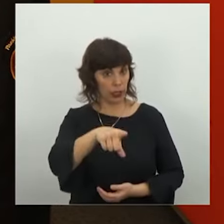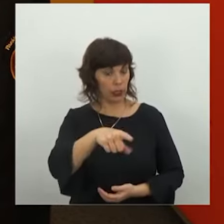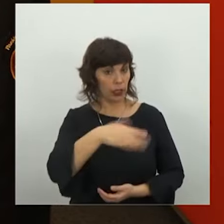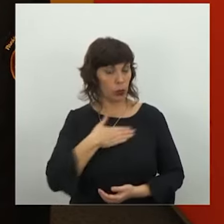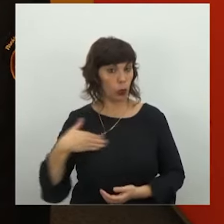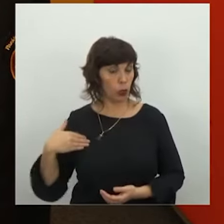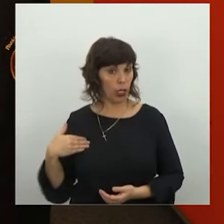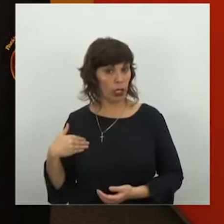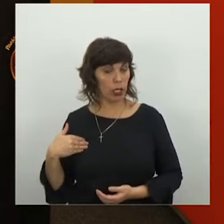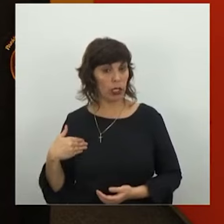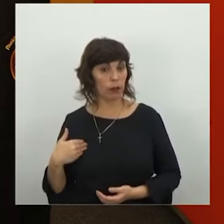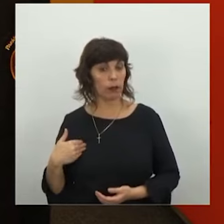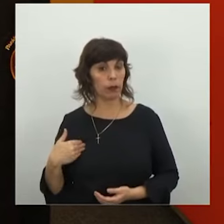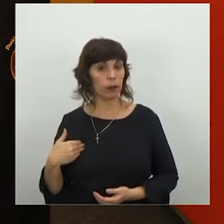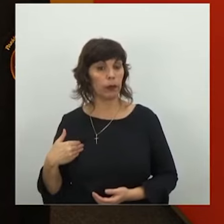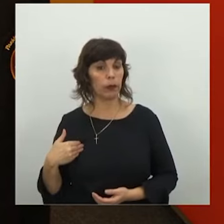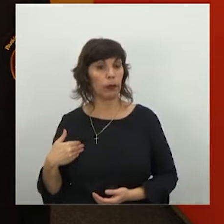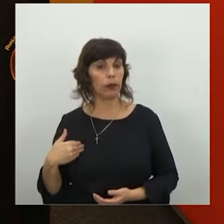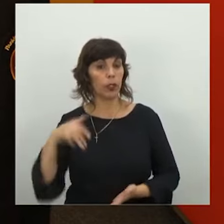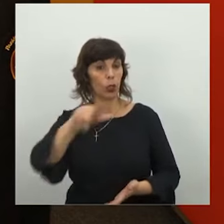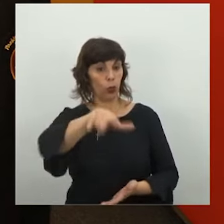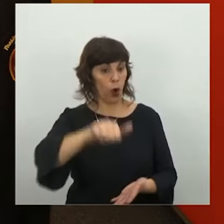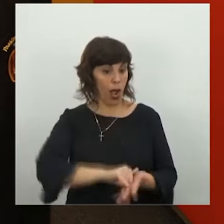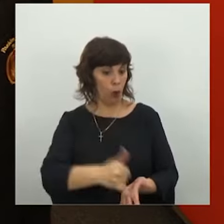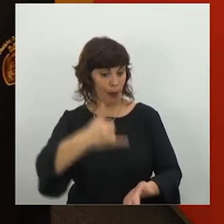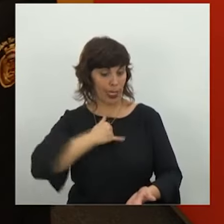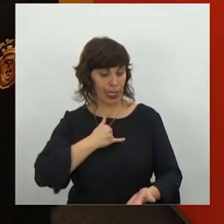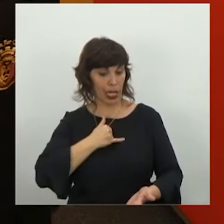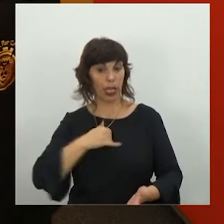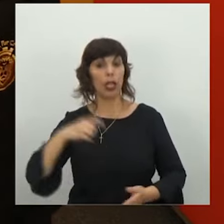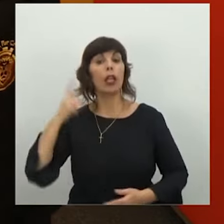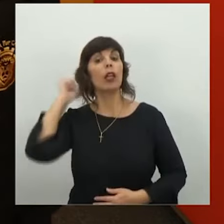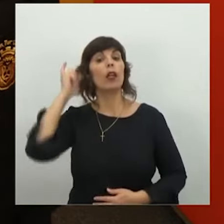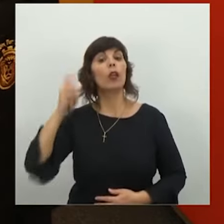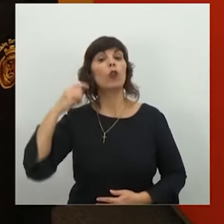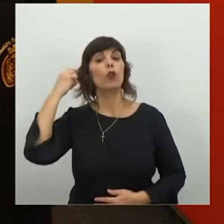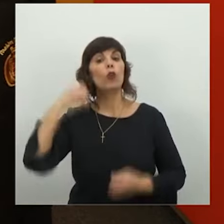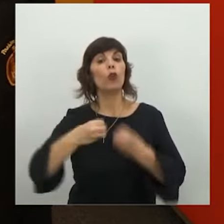recibir esa lista, envíame un mensaje al